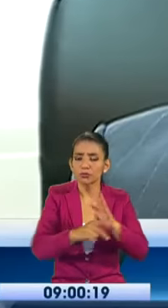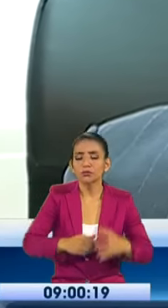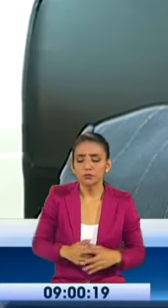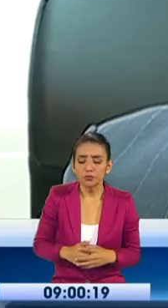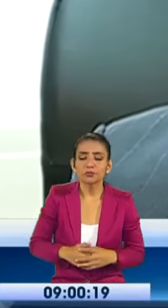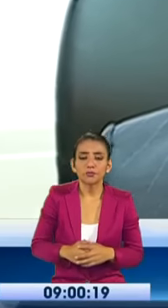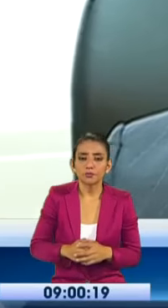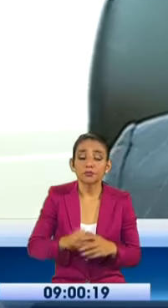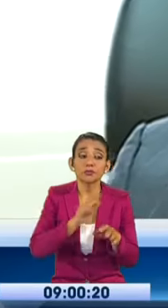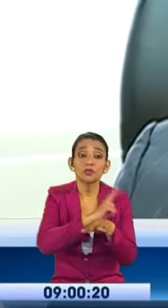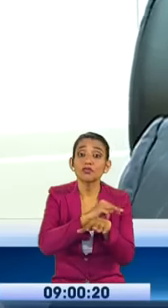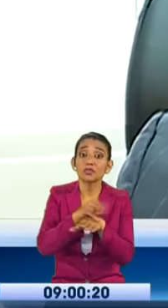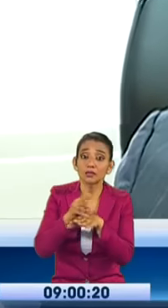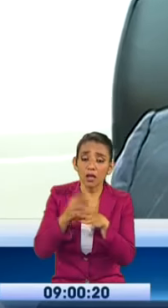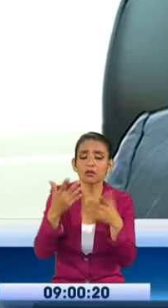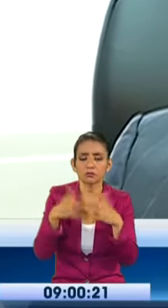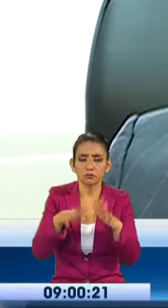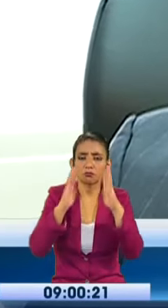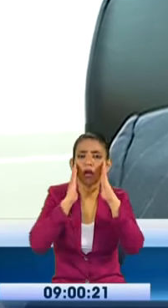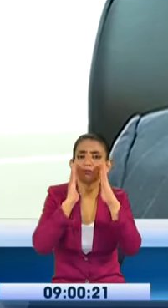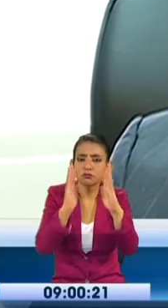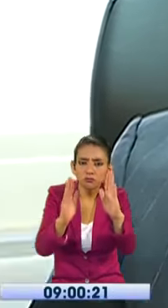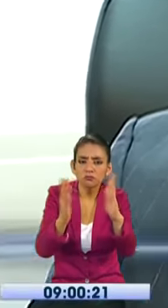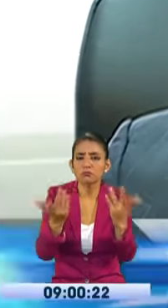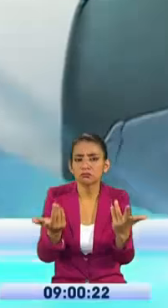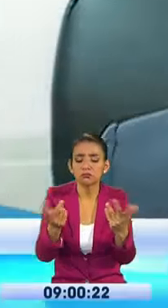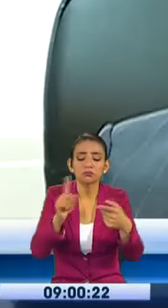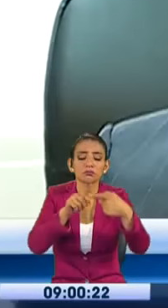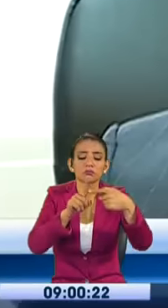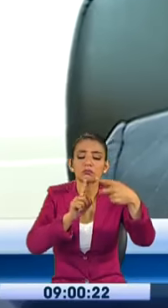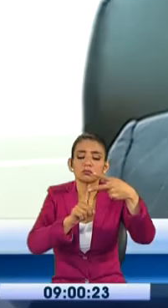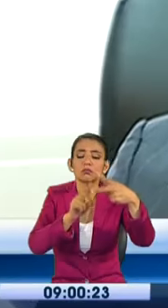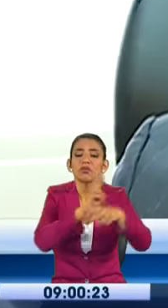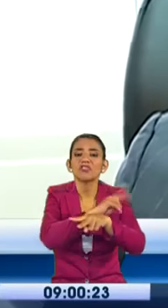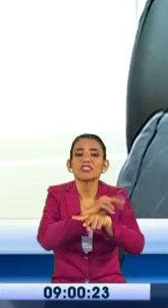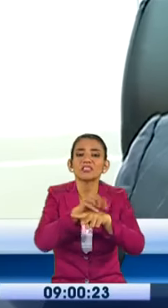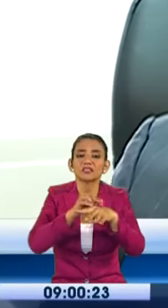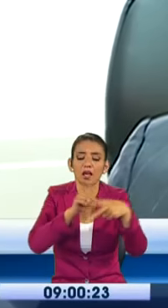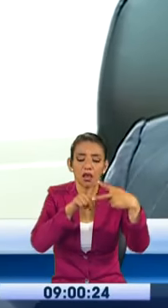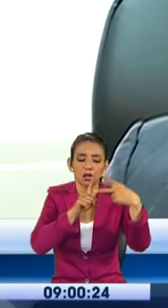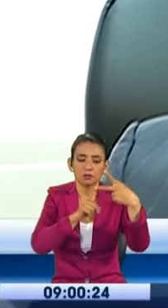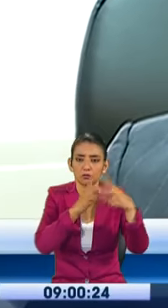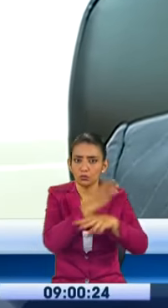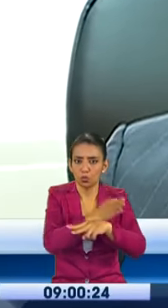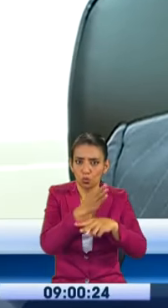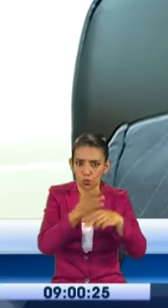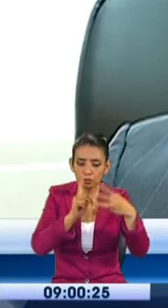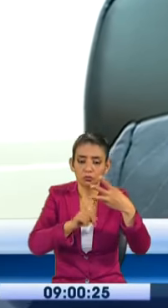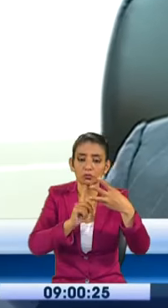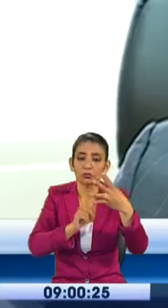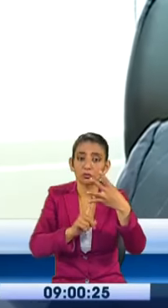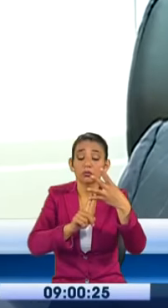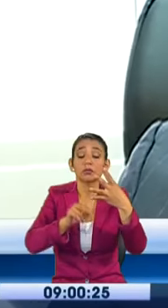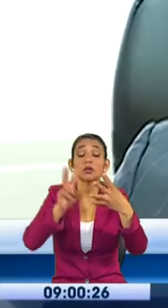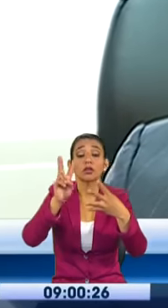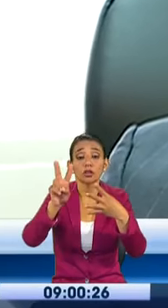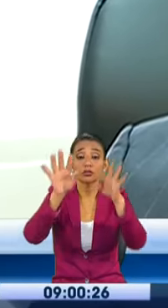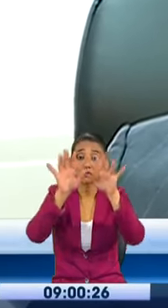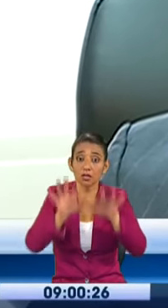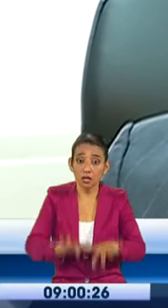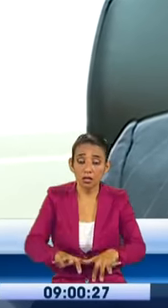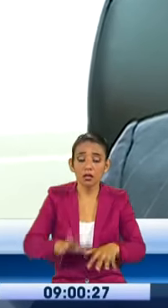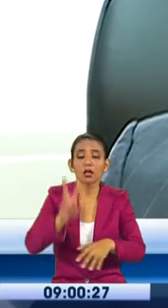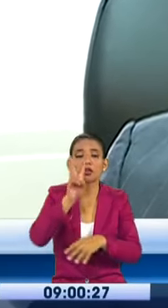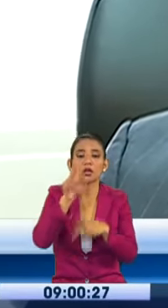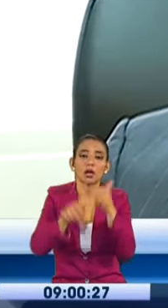Efectivamente, Fiscalía atenderá con dos fiscales de turno, dos secretarios y dos asistentes. Para